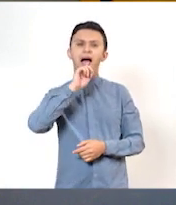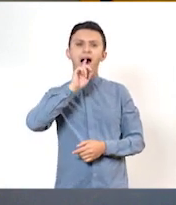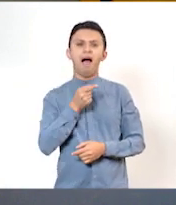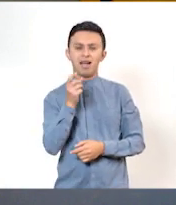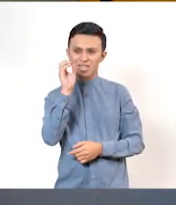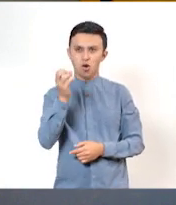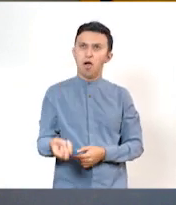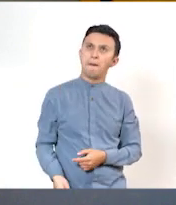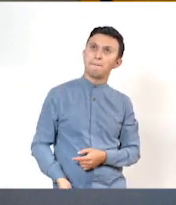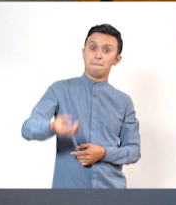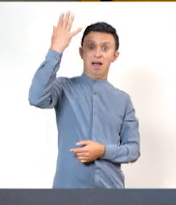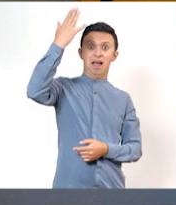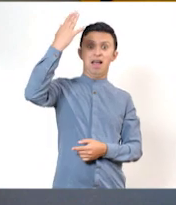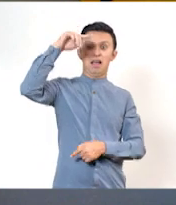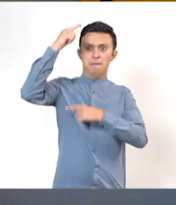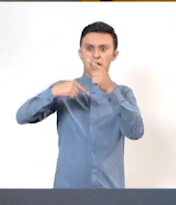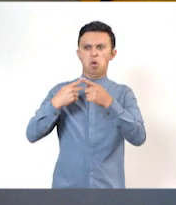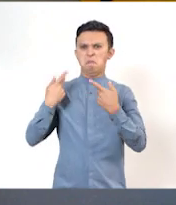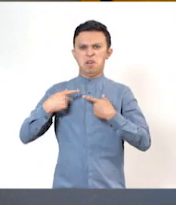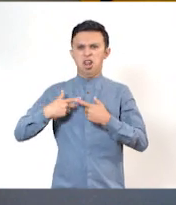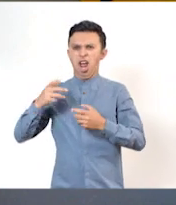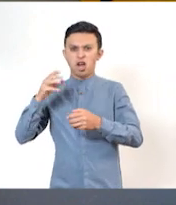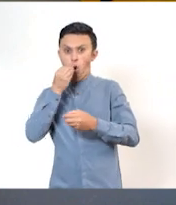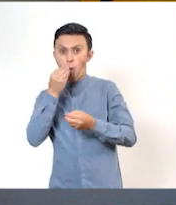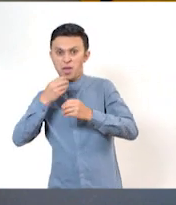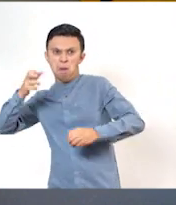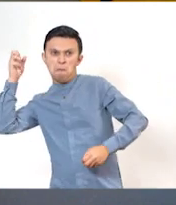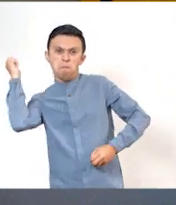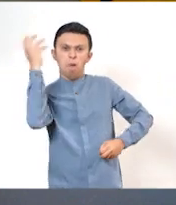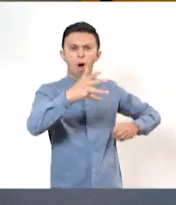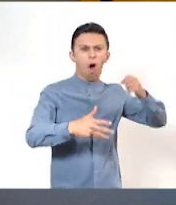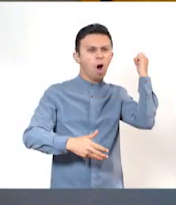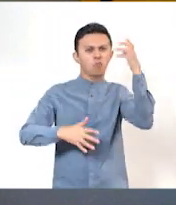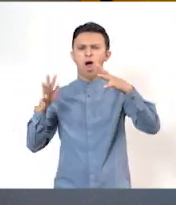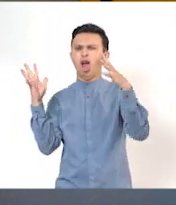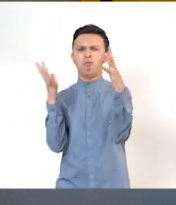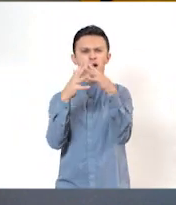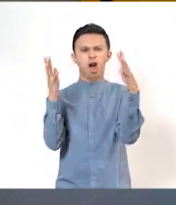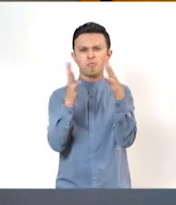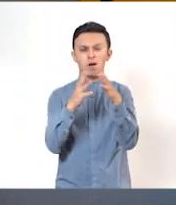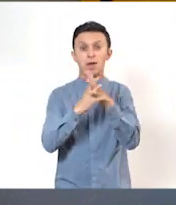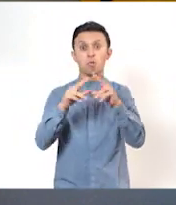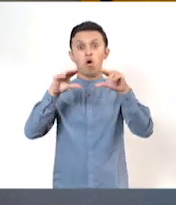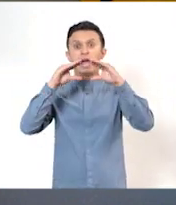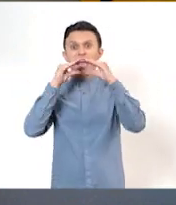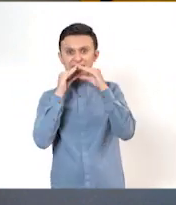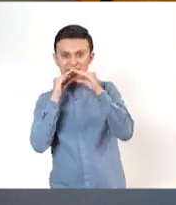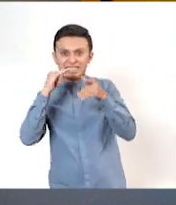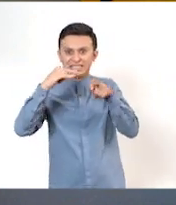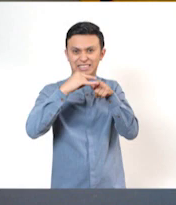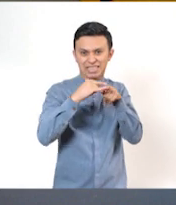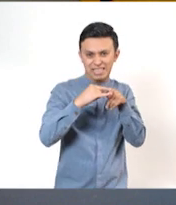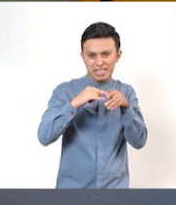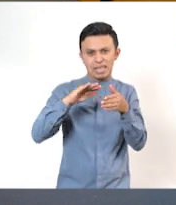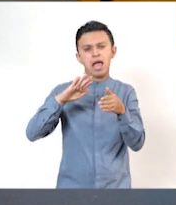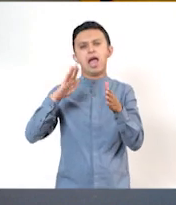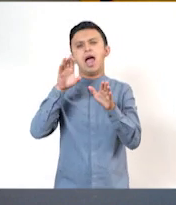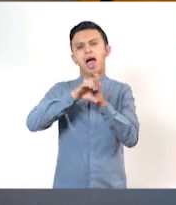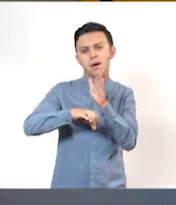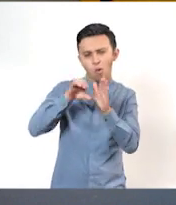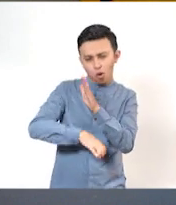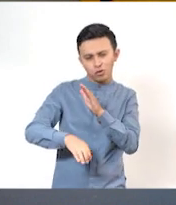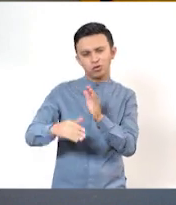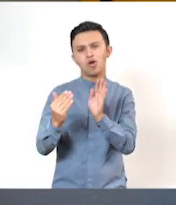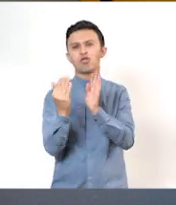tejocote y entonces comenzó la guerra de comida. Junto con el tejocote salieron volando sándwiches de jamón, tortas